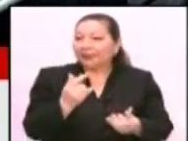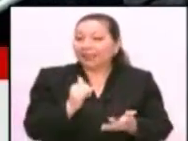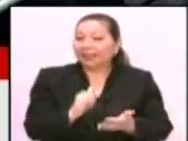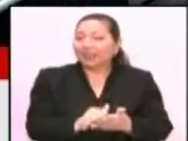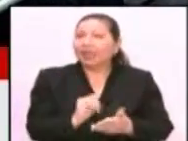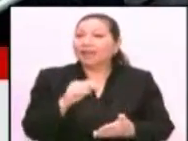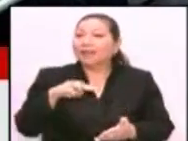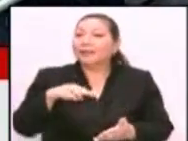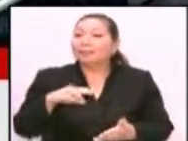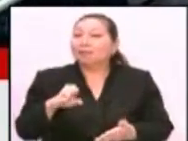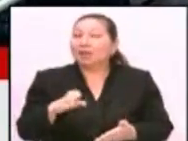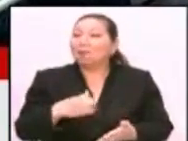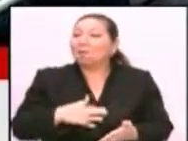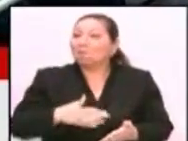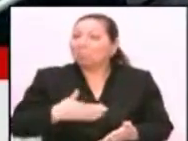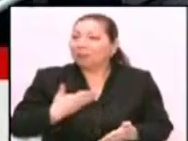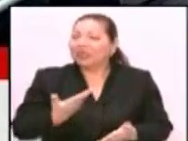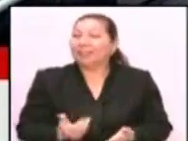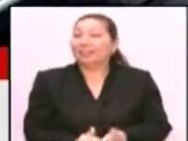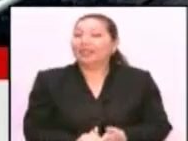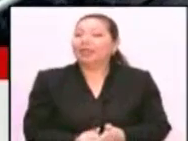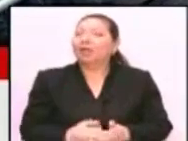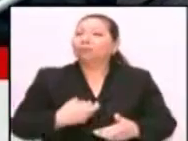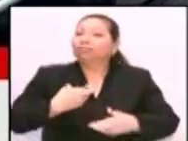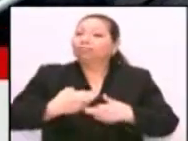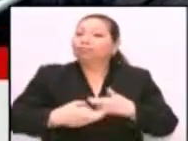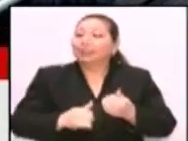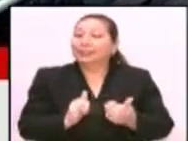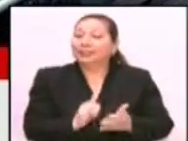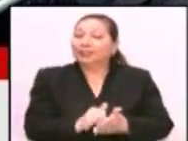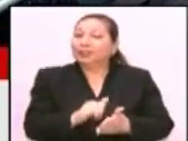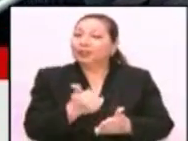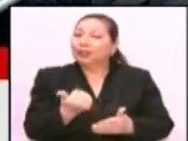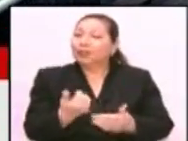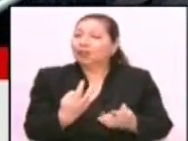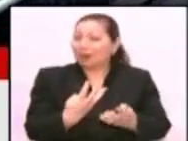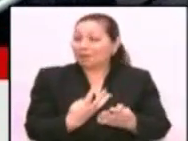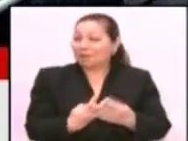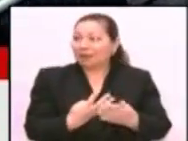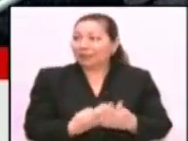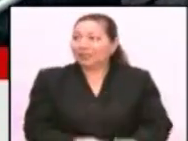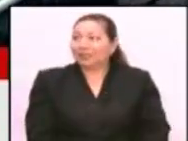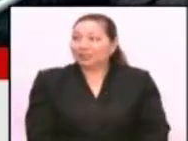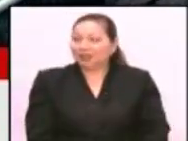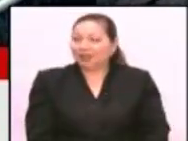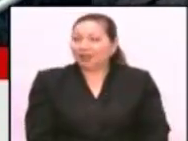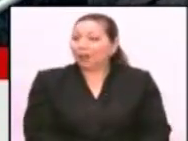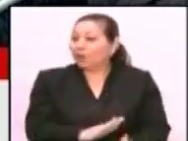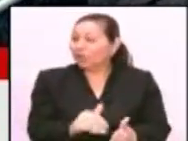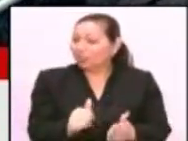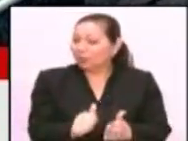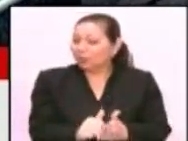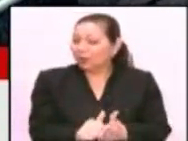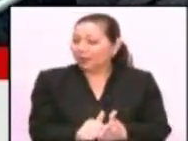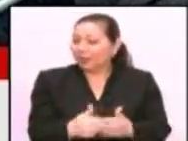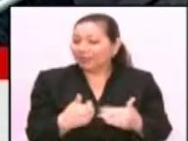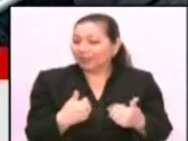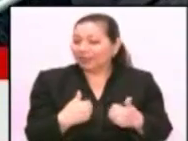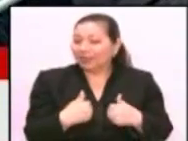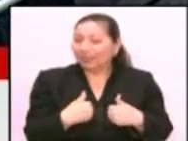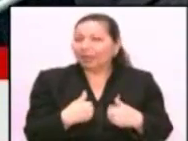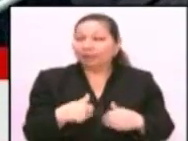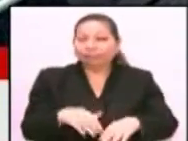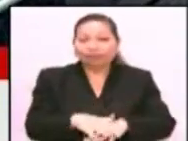que el INPE posteriormente pueda reproducirlo en otros penales. Entonces tenemos a todo el sistema